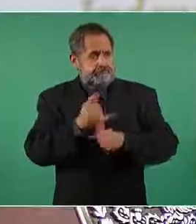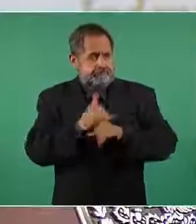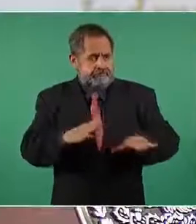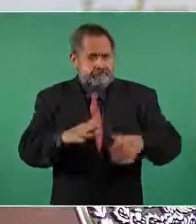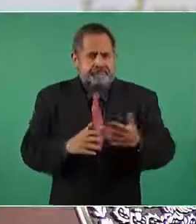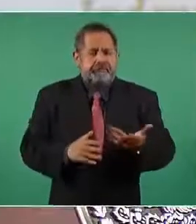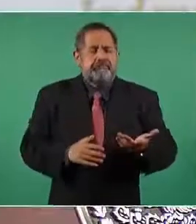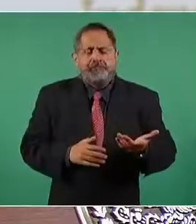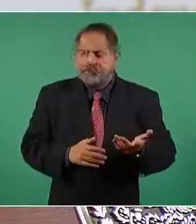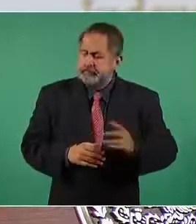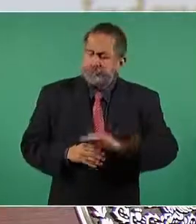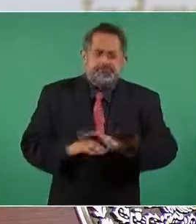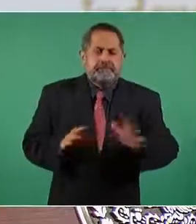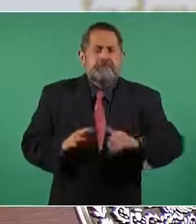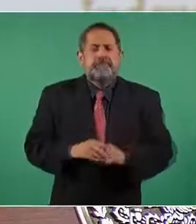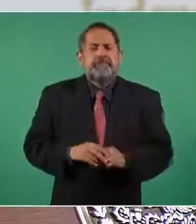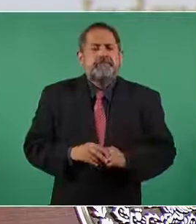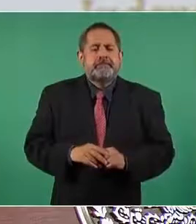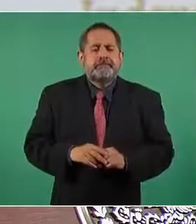Y ya